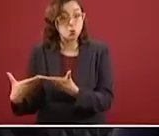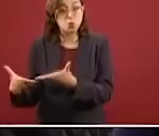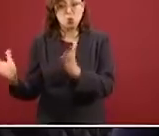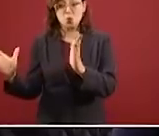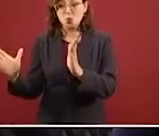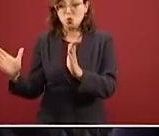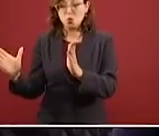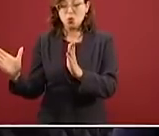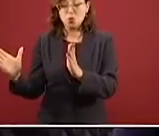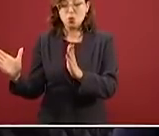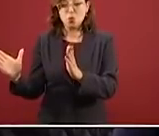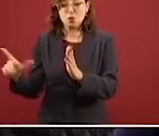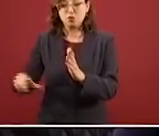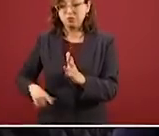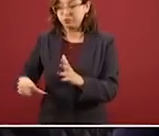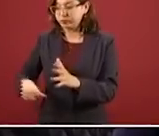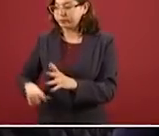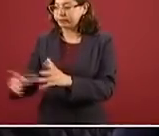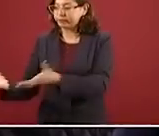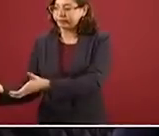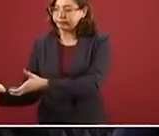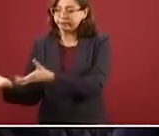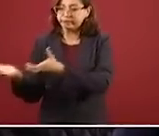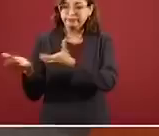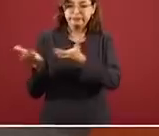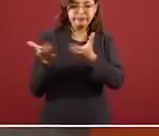públicos a particulares.